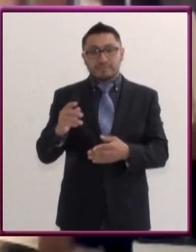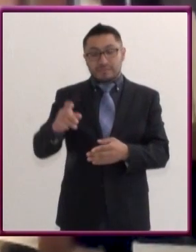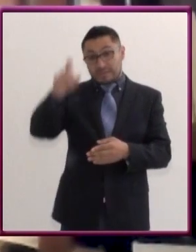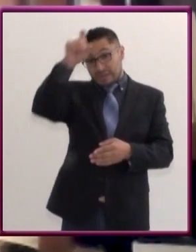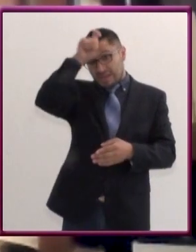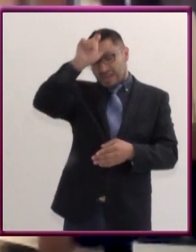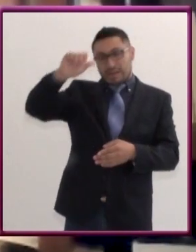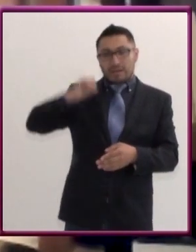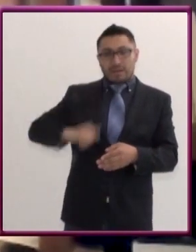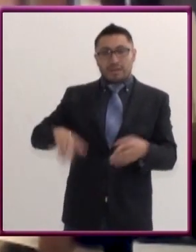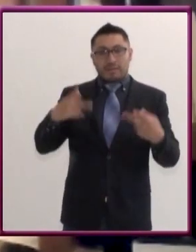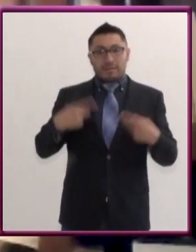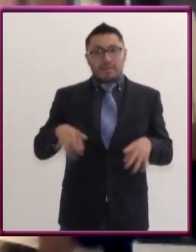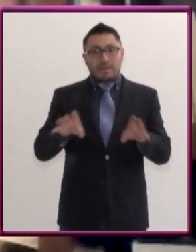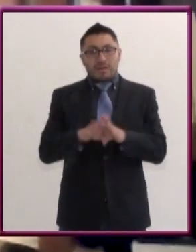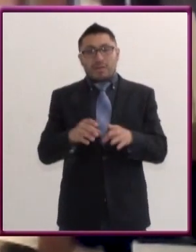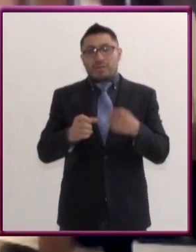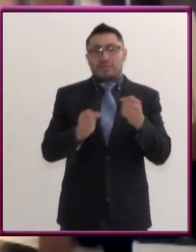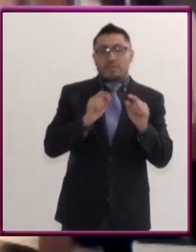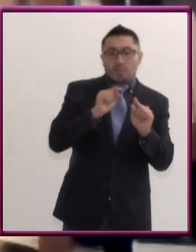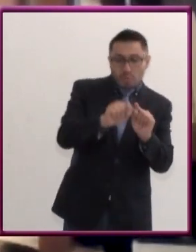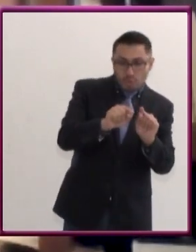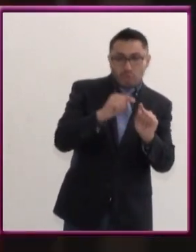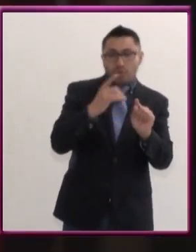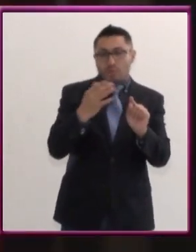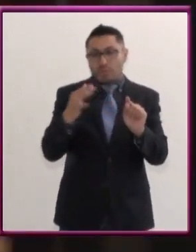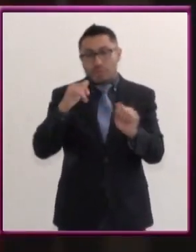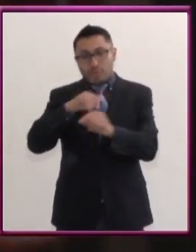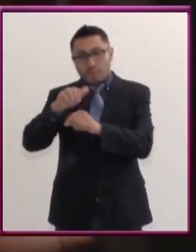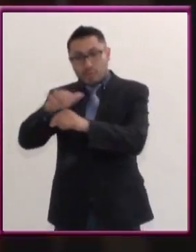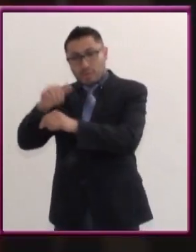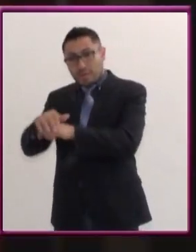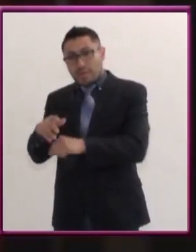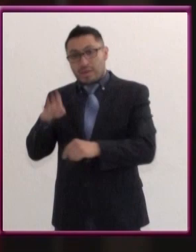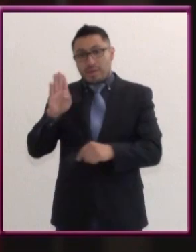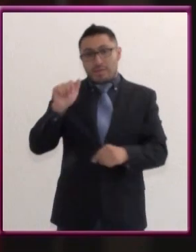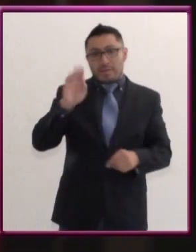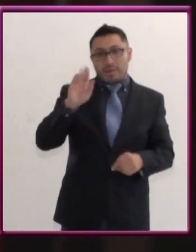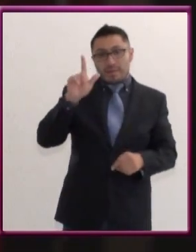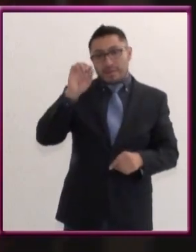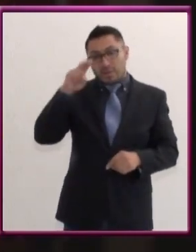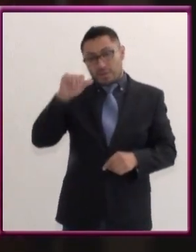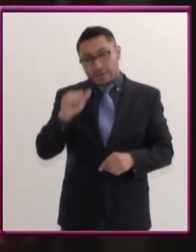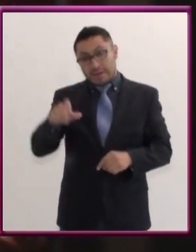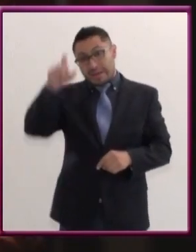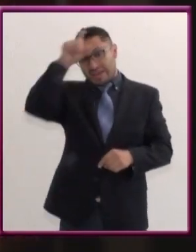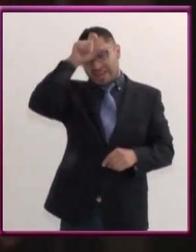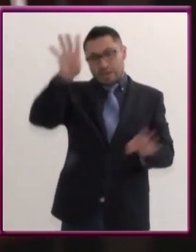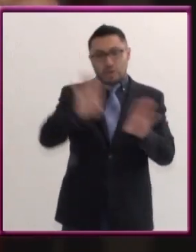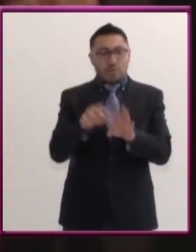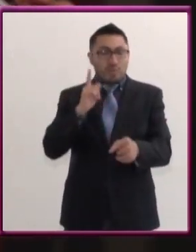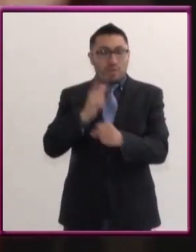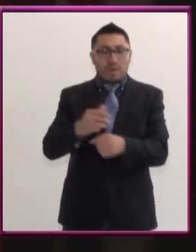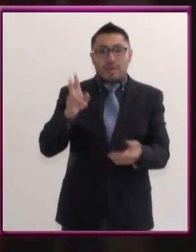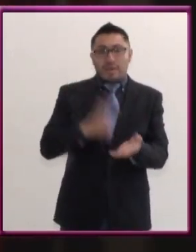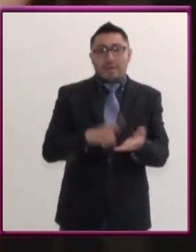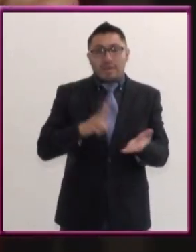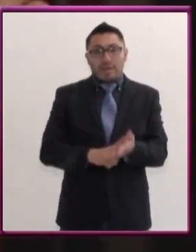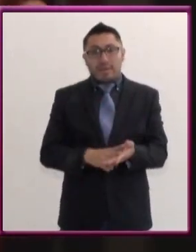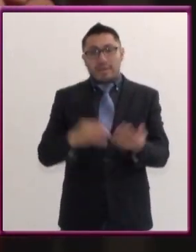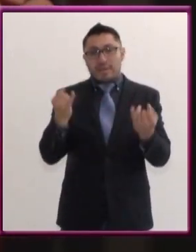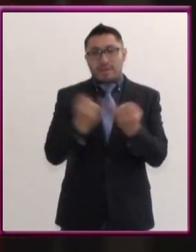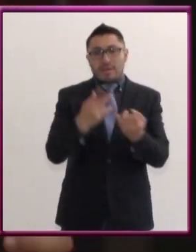caso de los egipcios, con algunos decimales. Y los babilonios y los egipcios justo deducían este valor